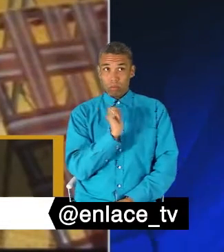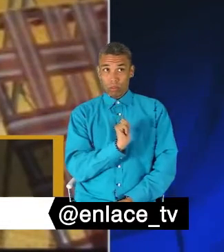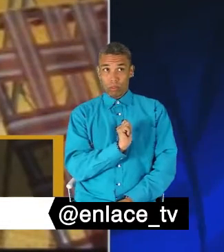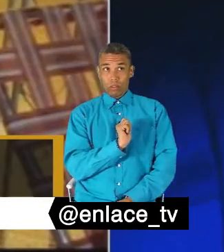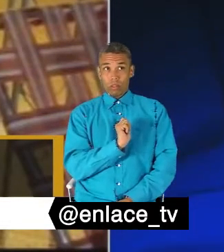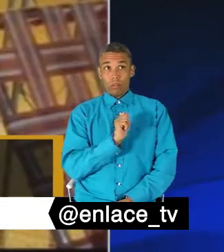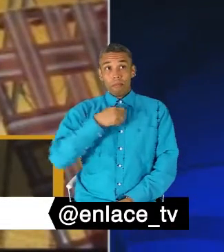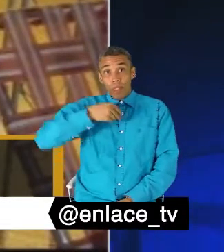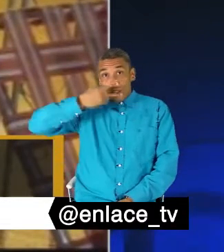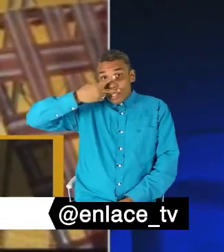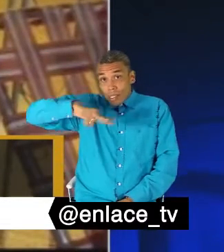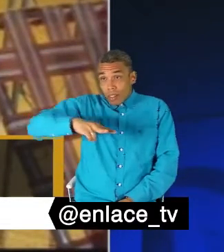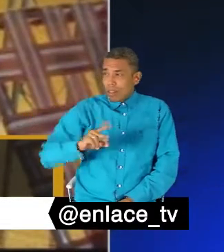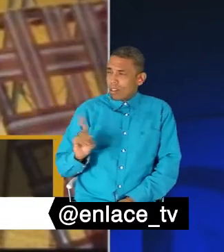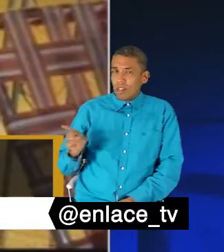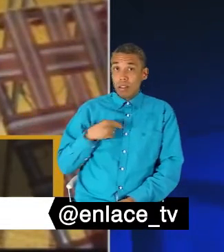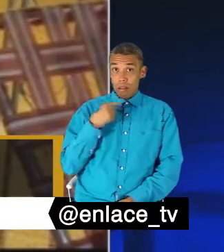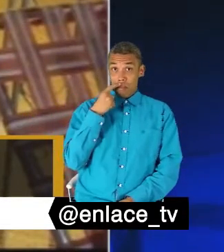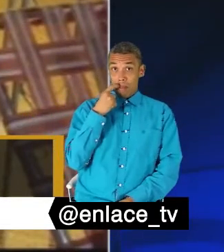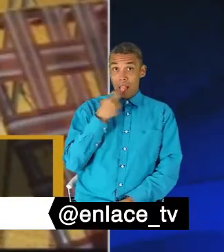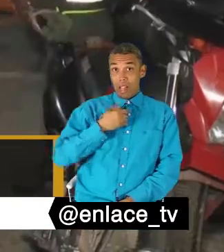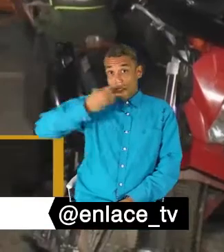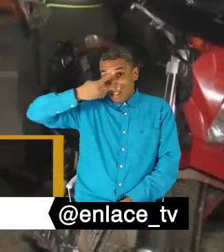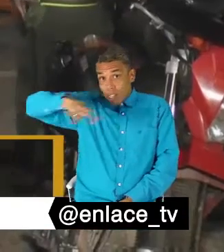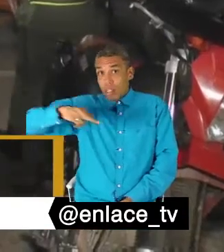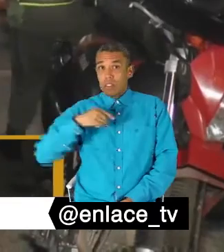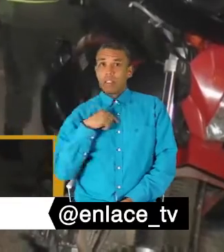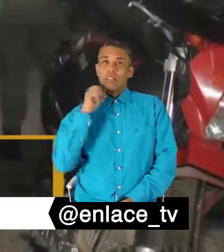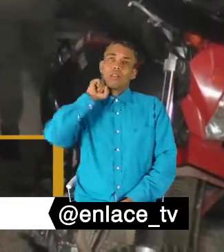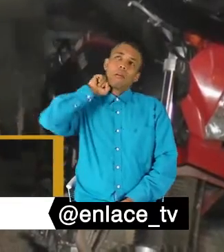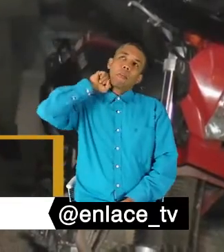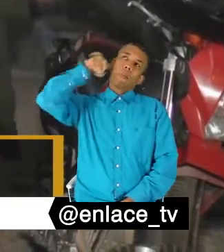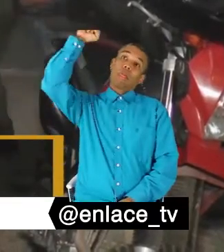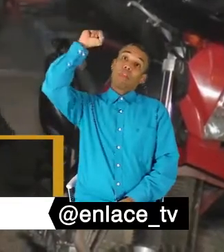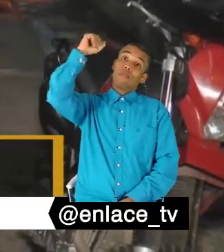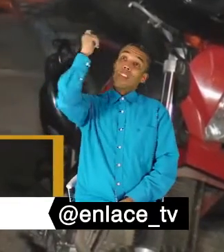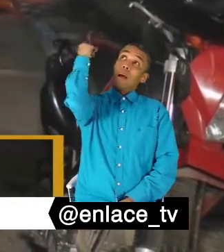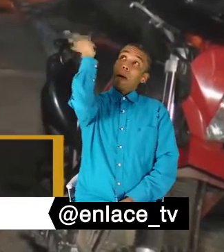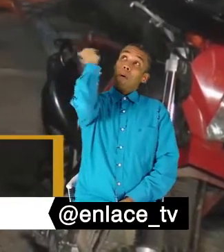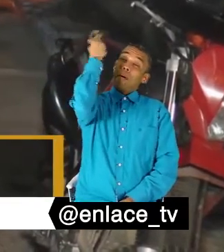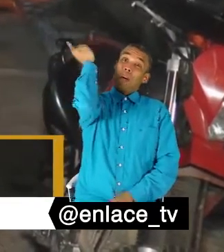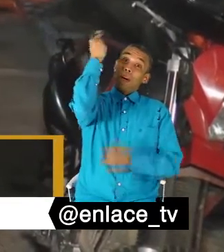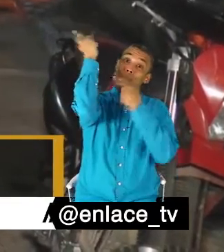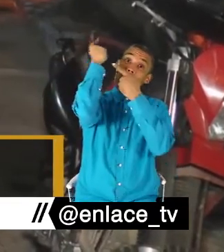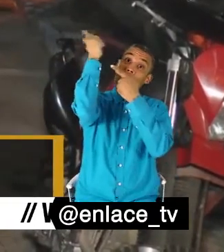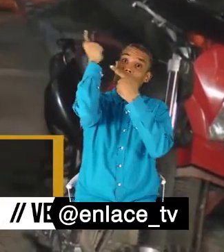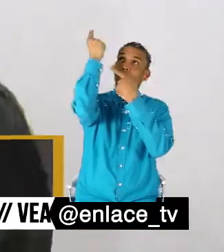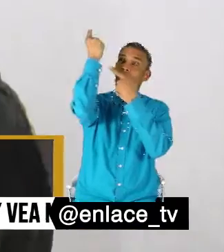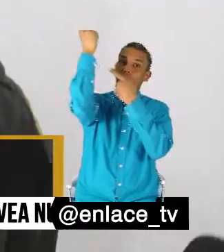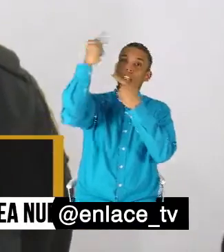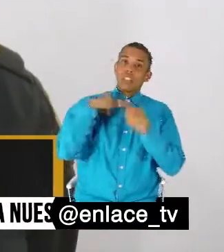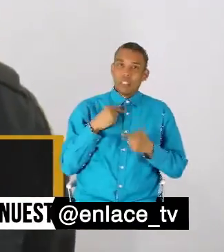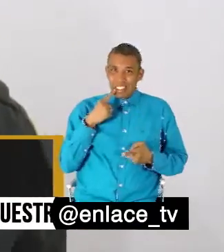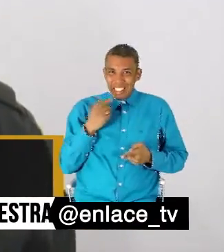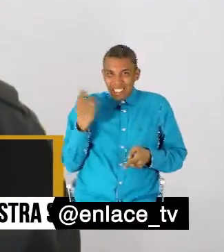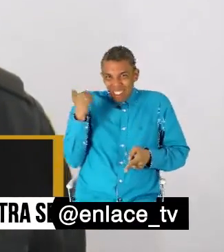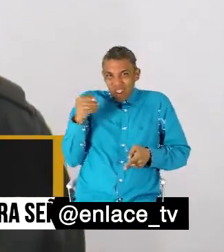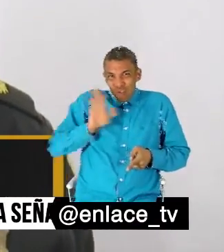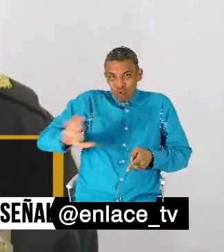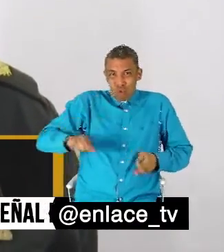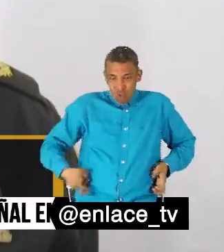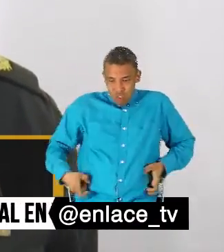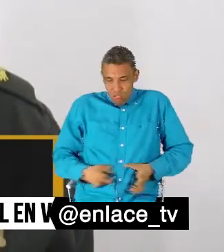Luis Alejandro Pinzón, de 16 años de edad, colgado del ventilador de su habitación, atado a su cinturón de taekwondo. Presenta el deceso en